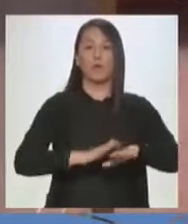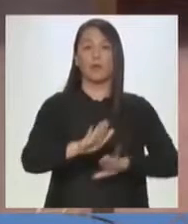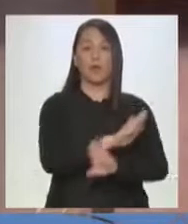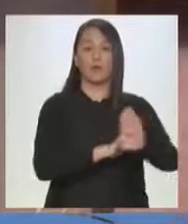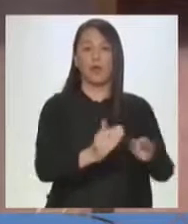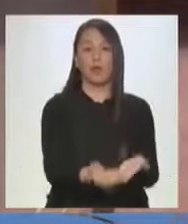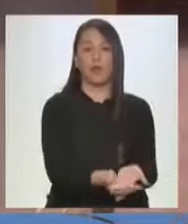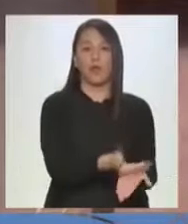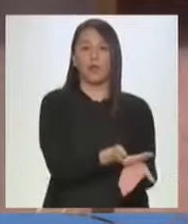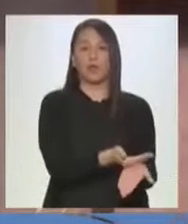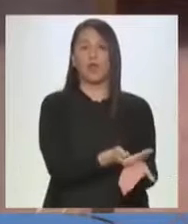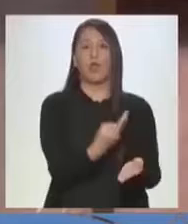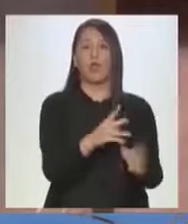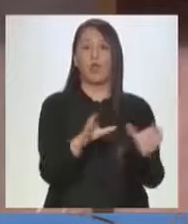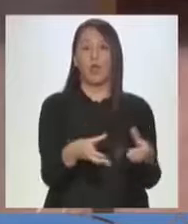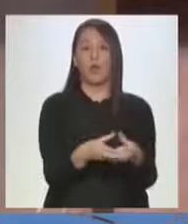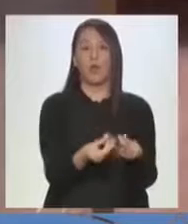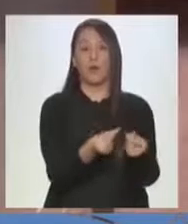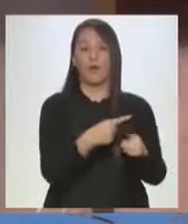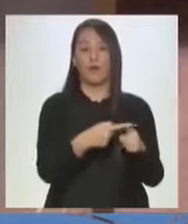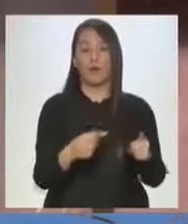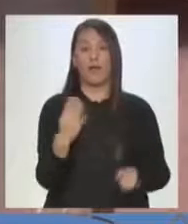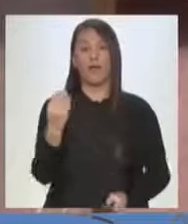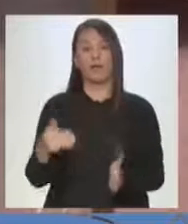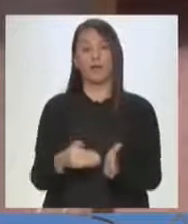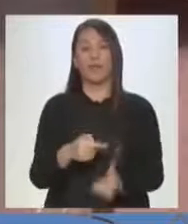los ingresos de la clase media, boletín número